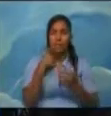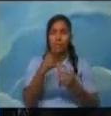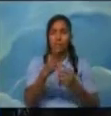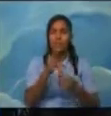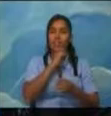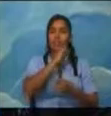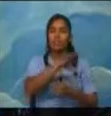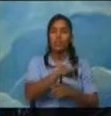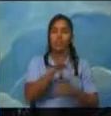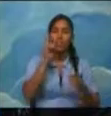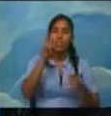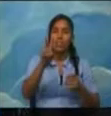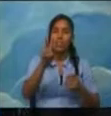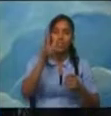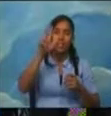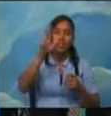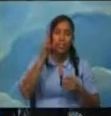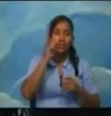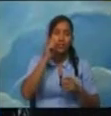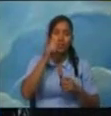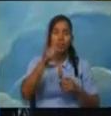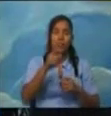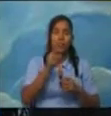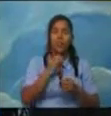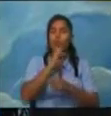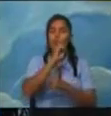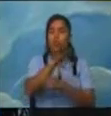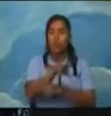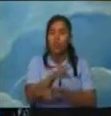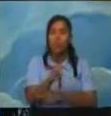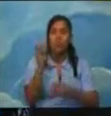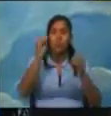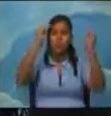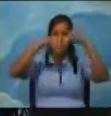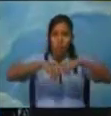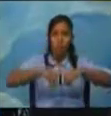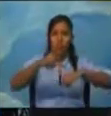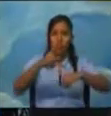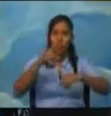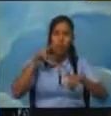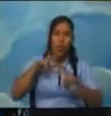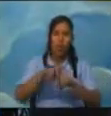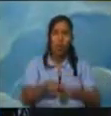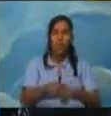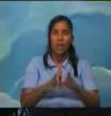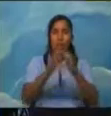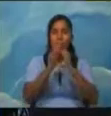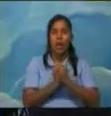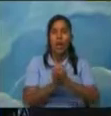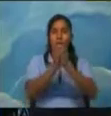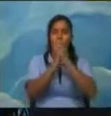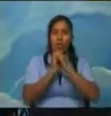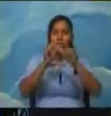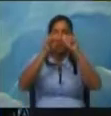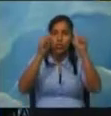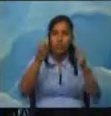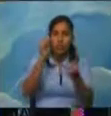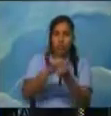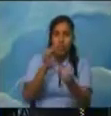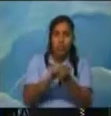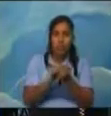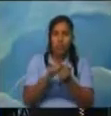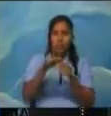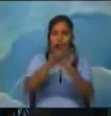Ananías, Azarías y Misael, que ellos fueron colocados también y fueron obligados a adorar un dios de madera,